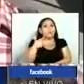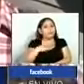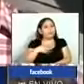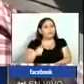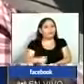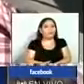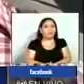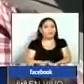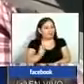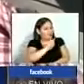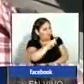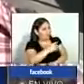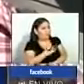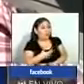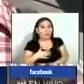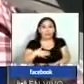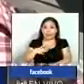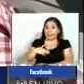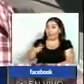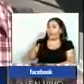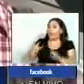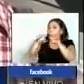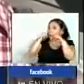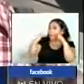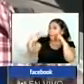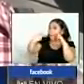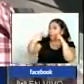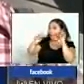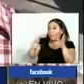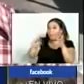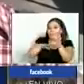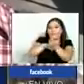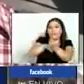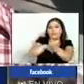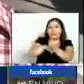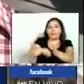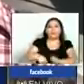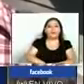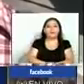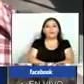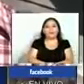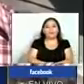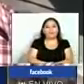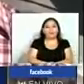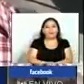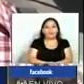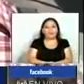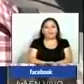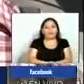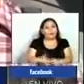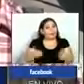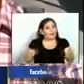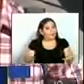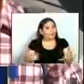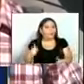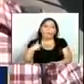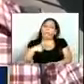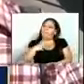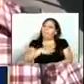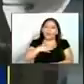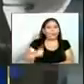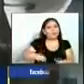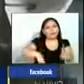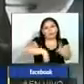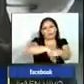¿Por qué? Porque tiene El óvalo De Barcelona Y como Le gusta El